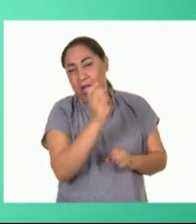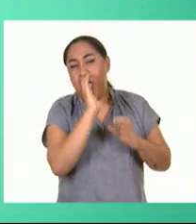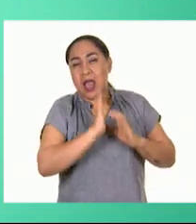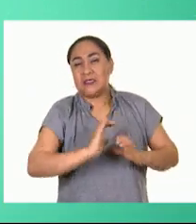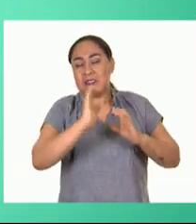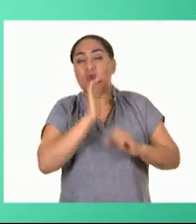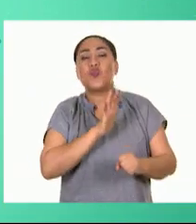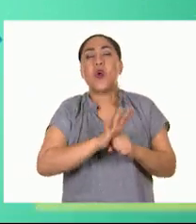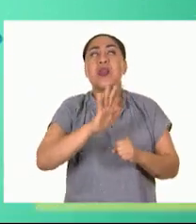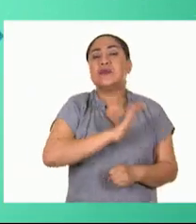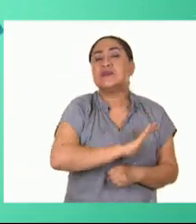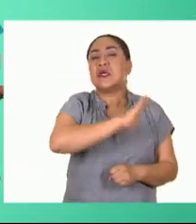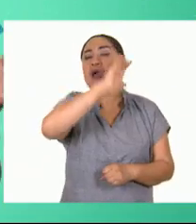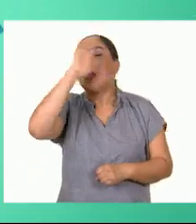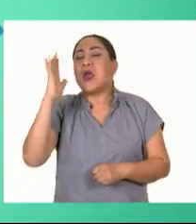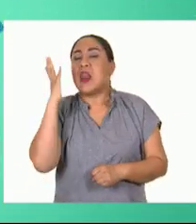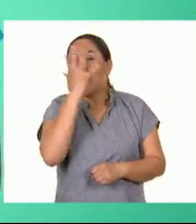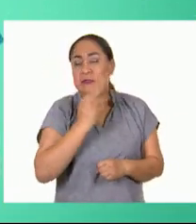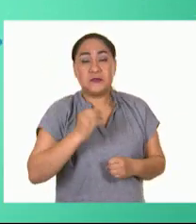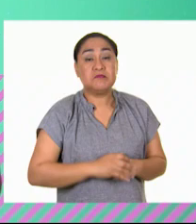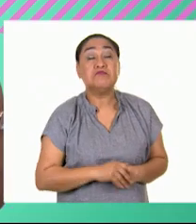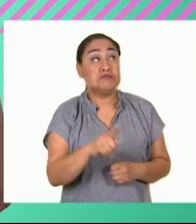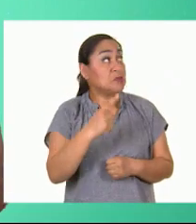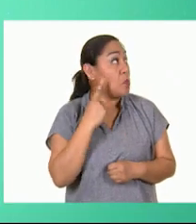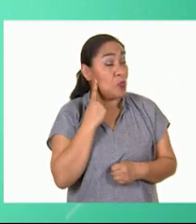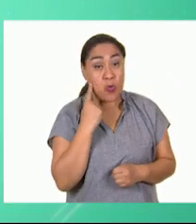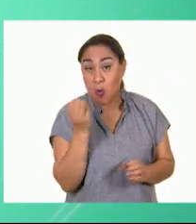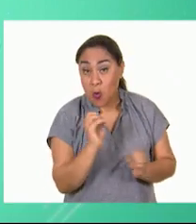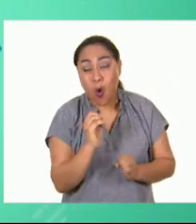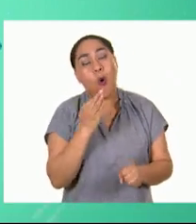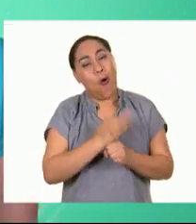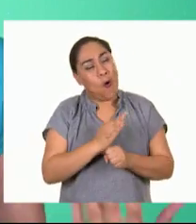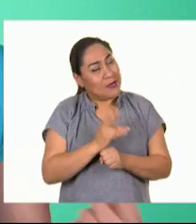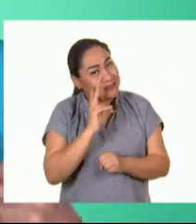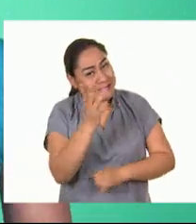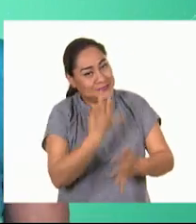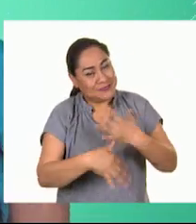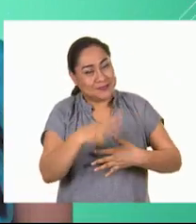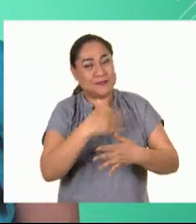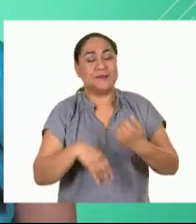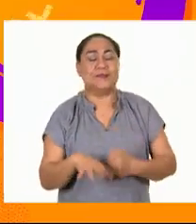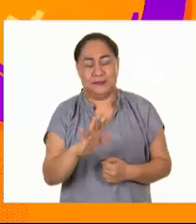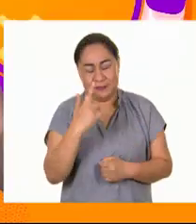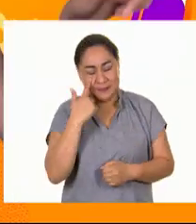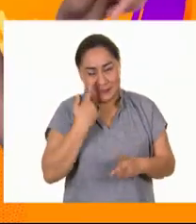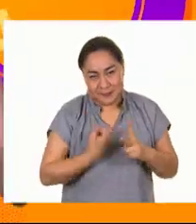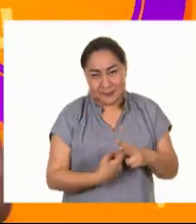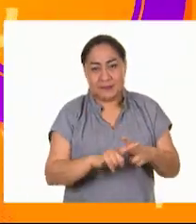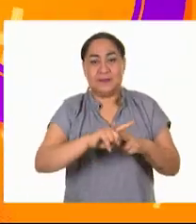trata de Cielito Lindo. Si no la has escuchado, hoy lo vas a hacer. Comienza así.